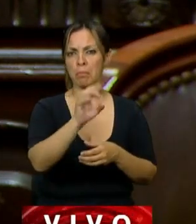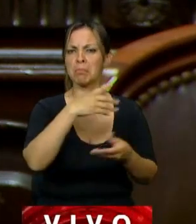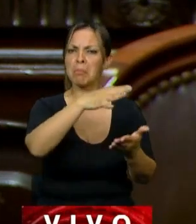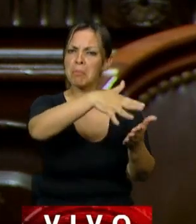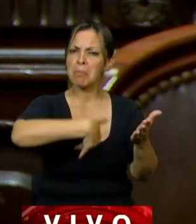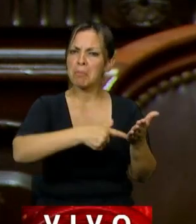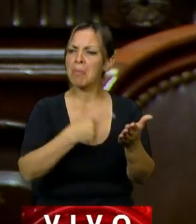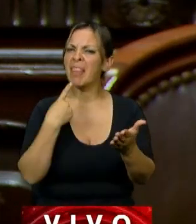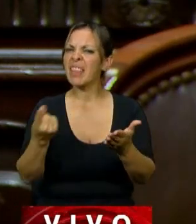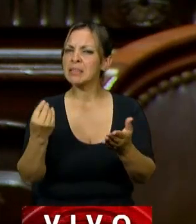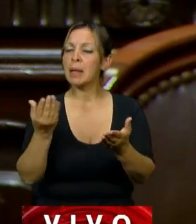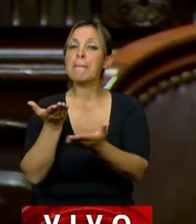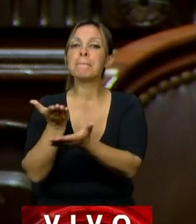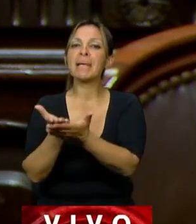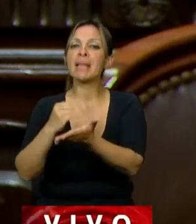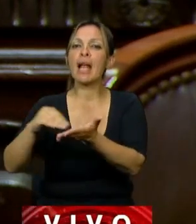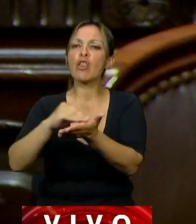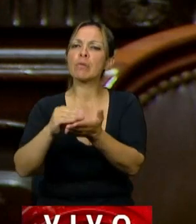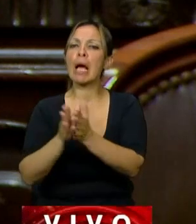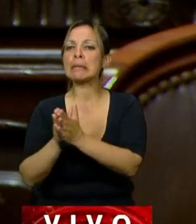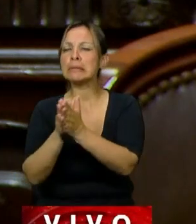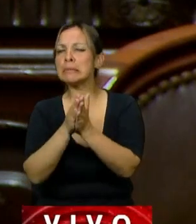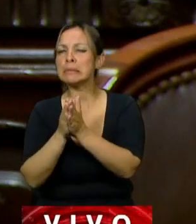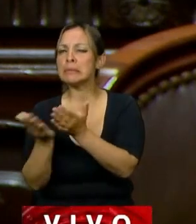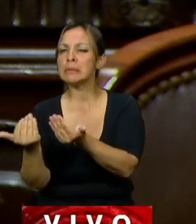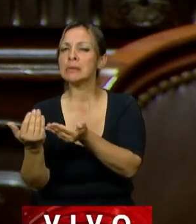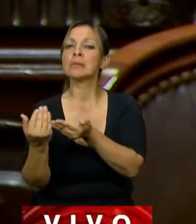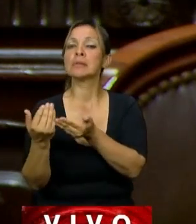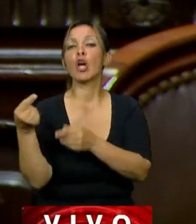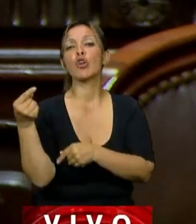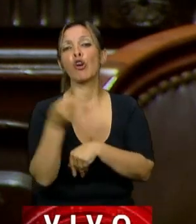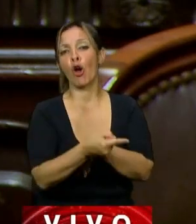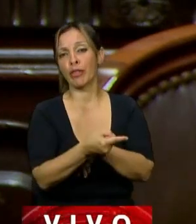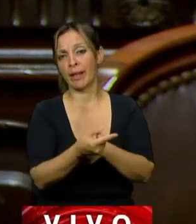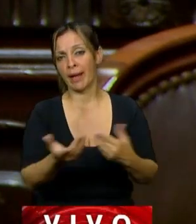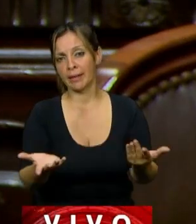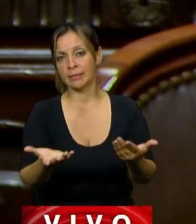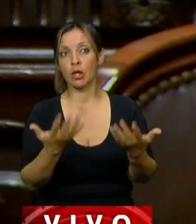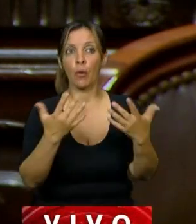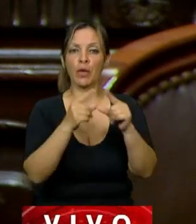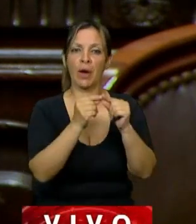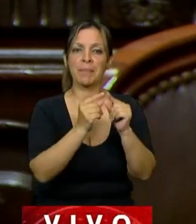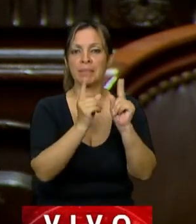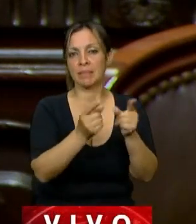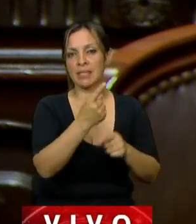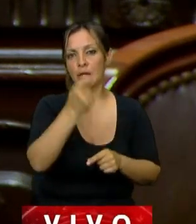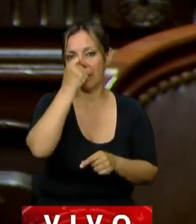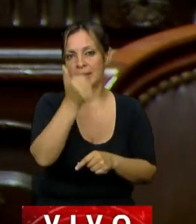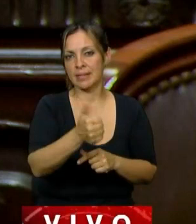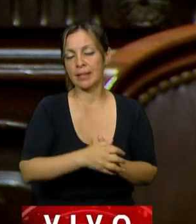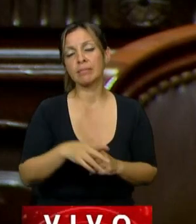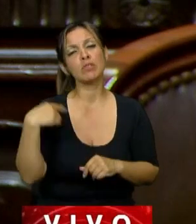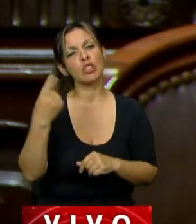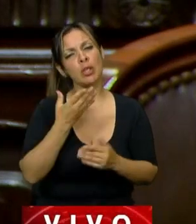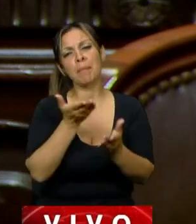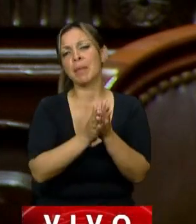diputados que voten en contra del presupuesto, obviamente, y del artículo 126. Nosotros le pedimos a